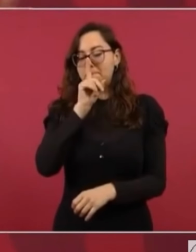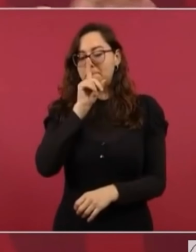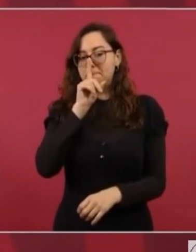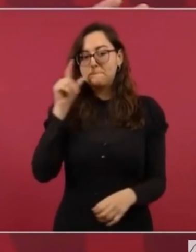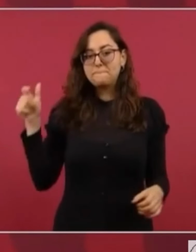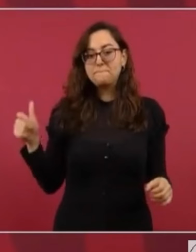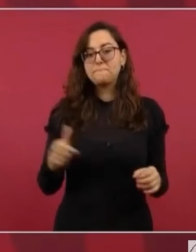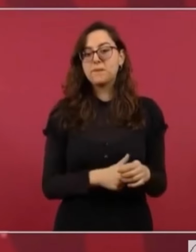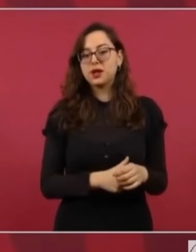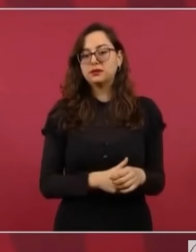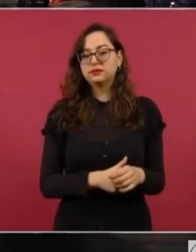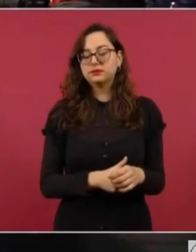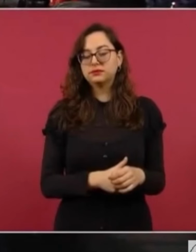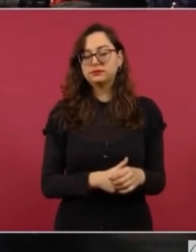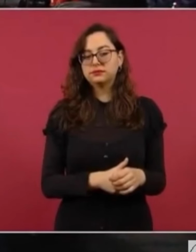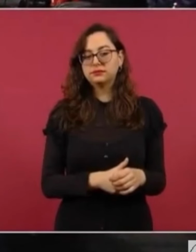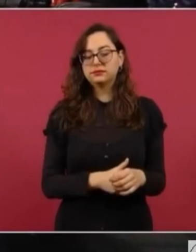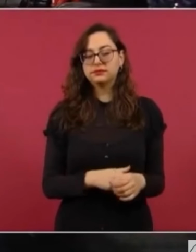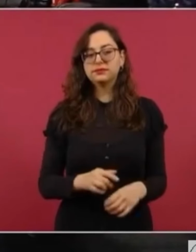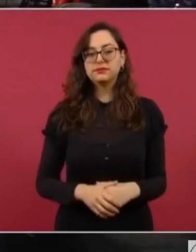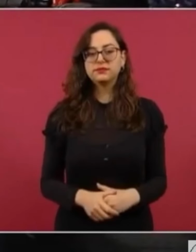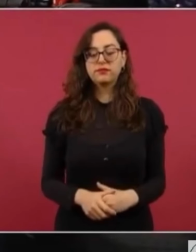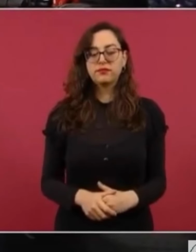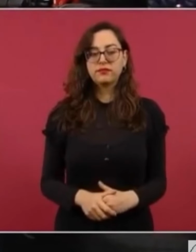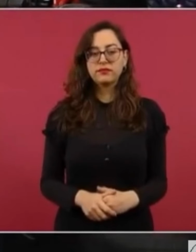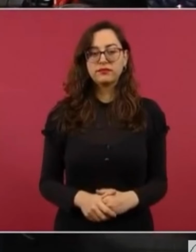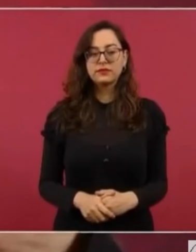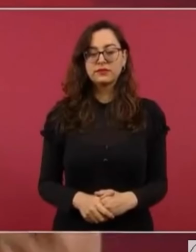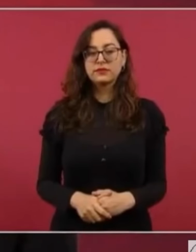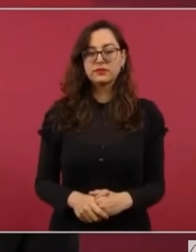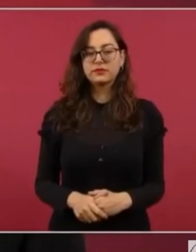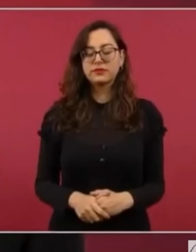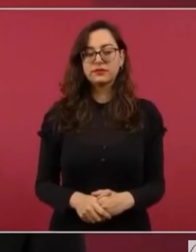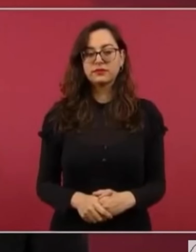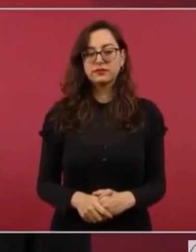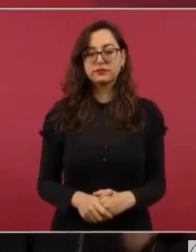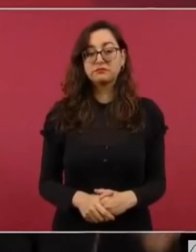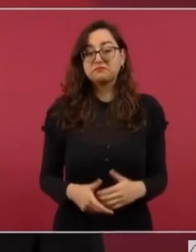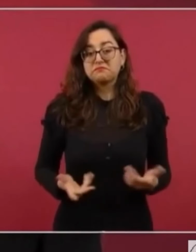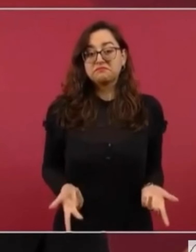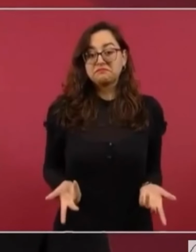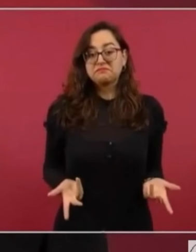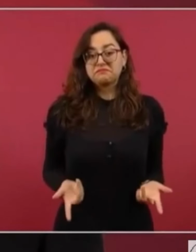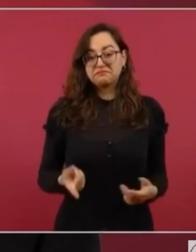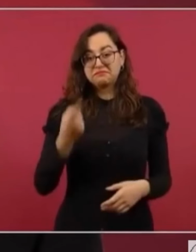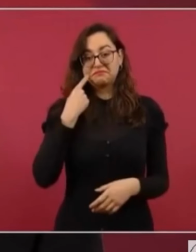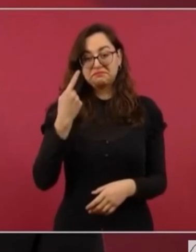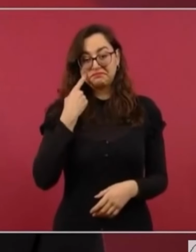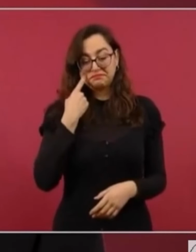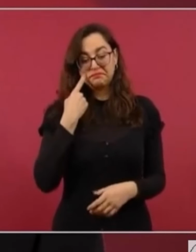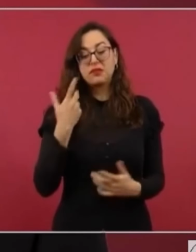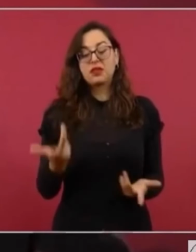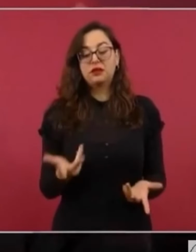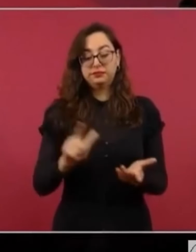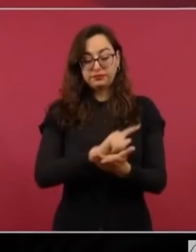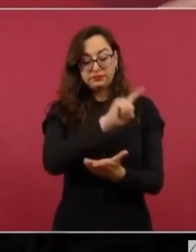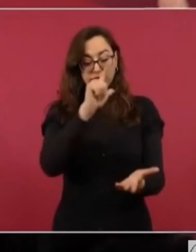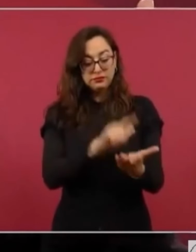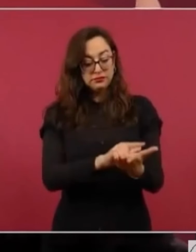Es más, ni siquiera era delito grave la corrupción,